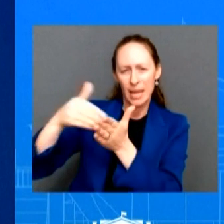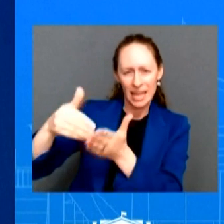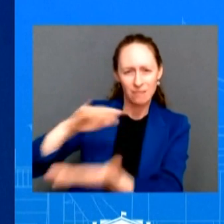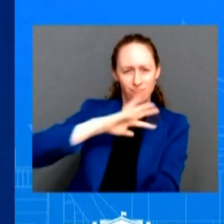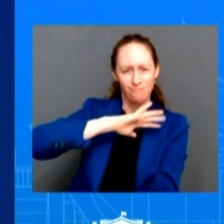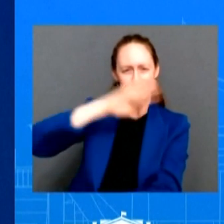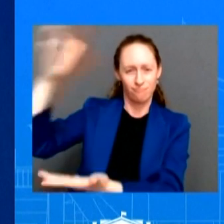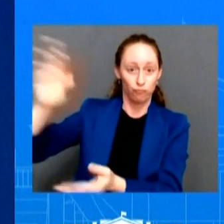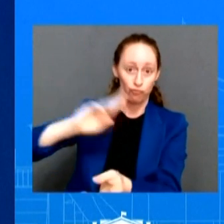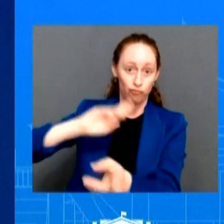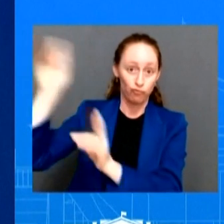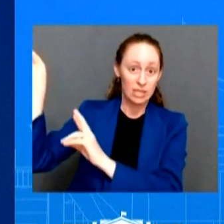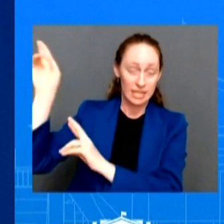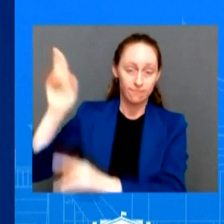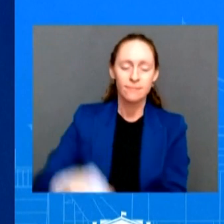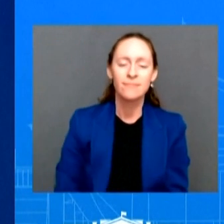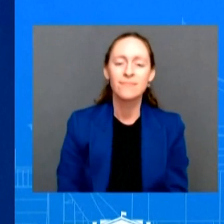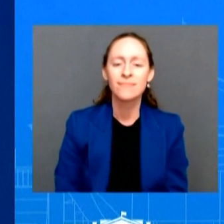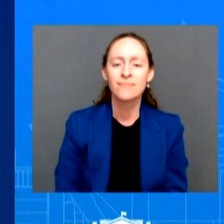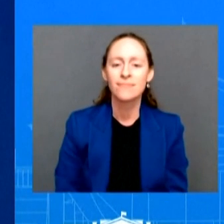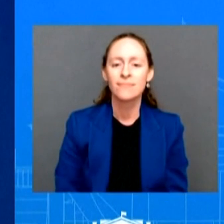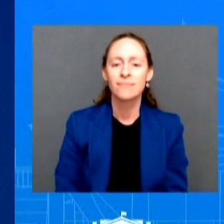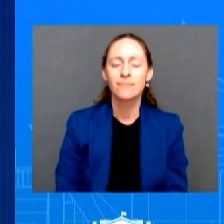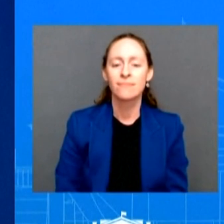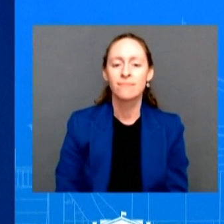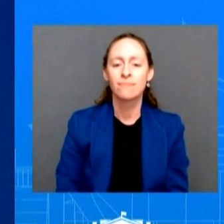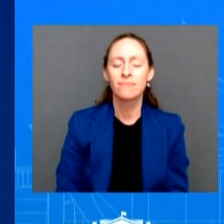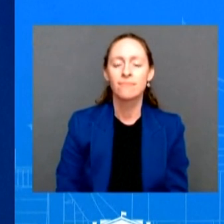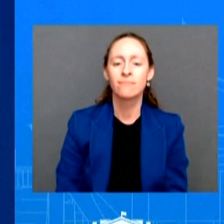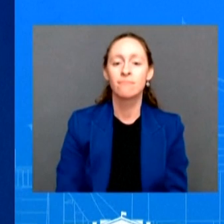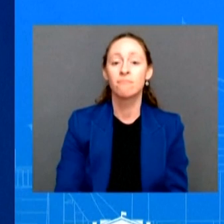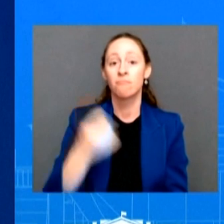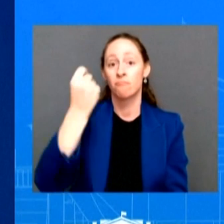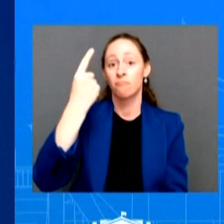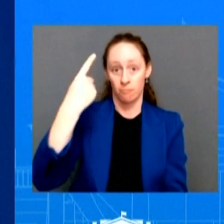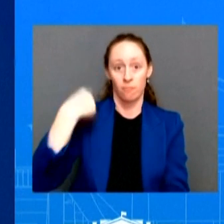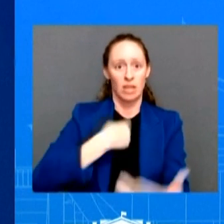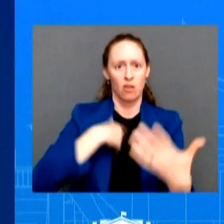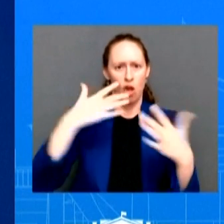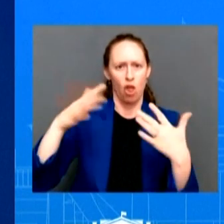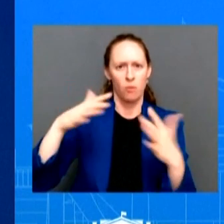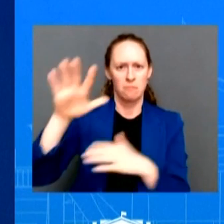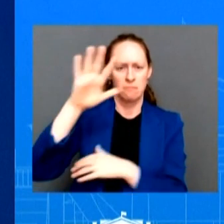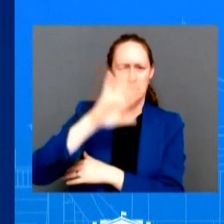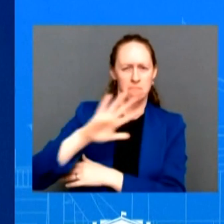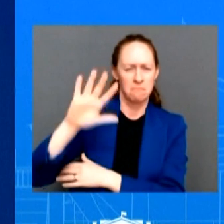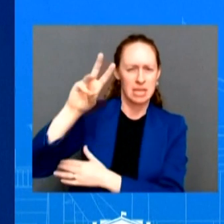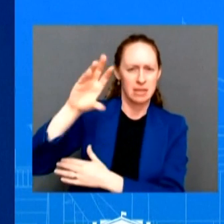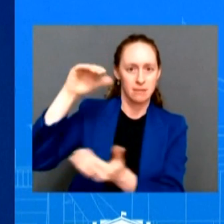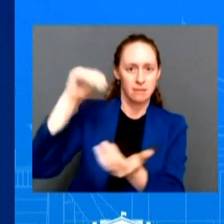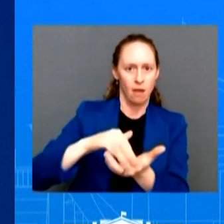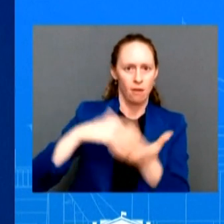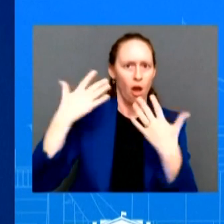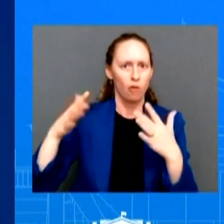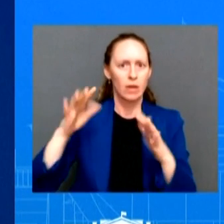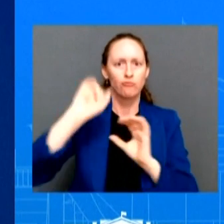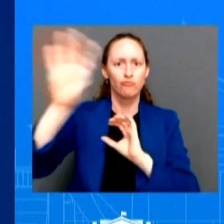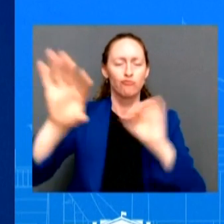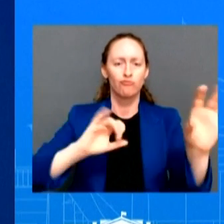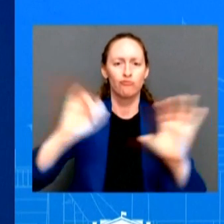dos también hemos limitado más de 15 mil cursos del tratamiento pesos y hemos aumentado la capacidad de análisis para